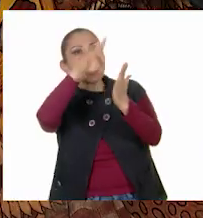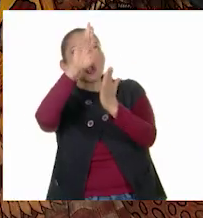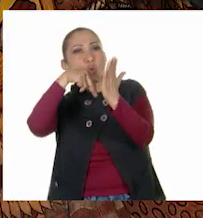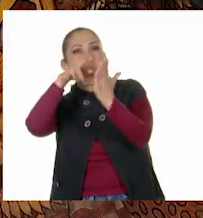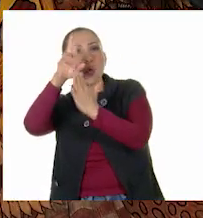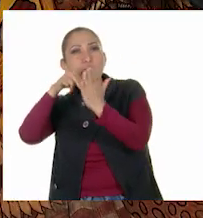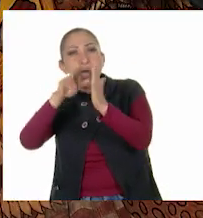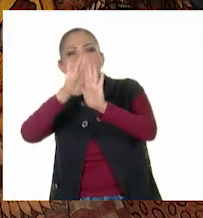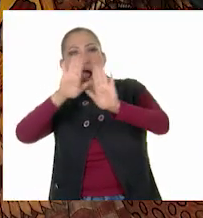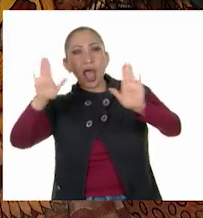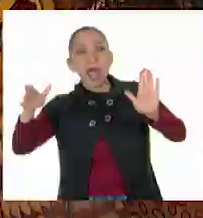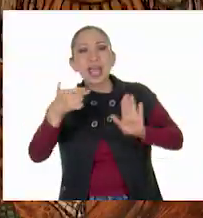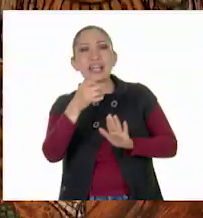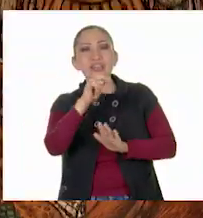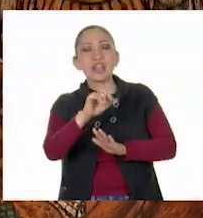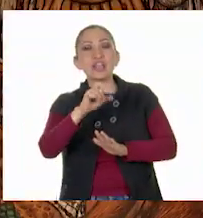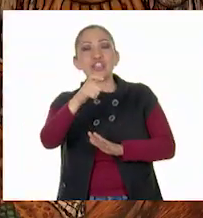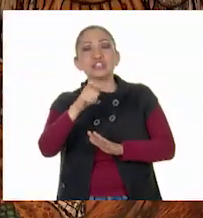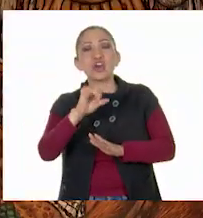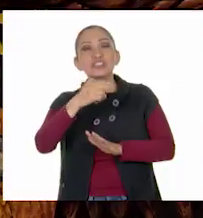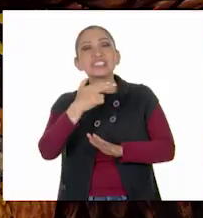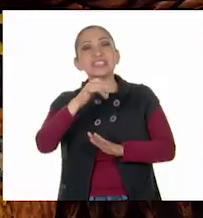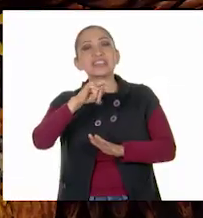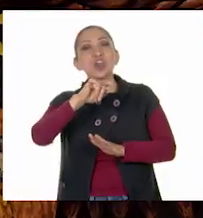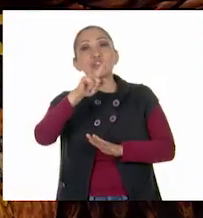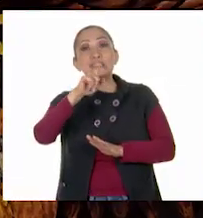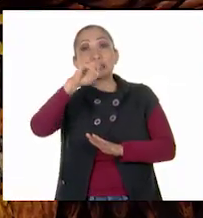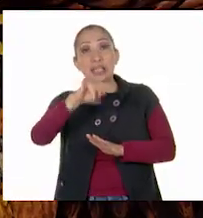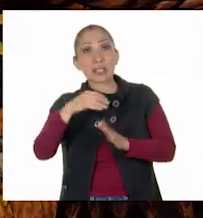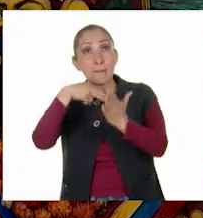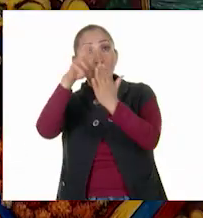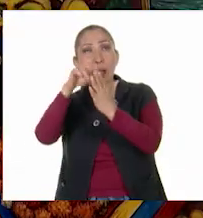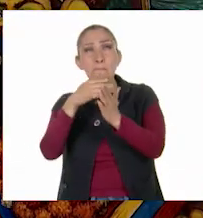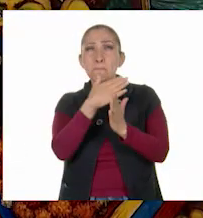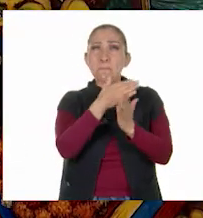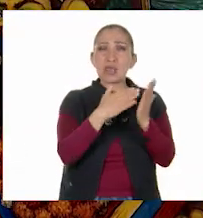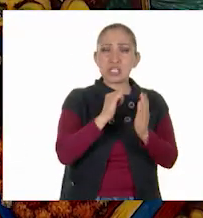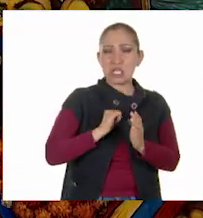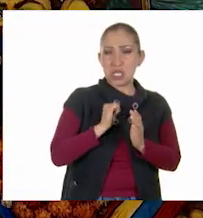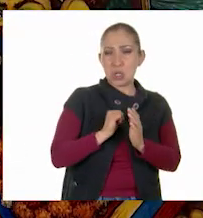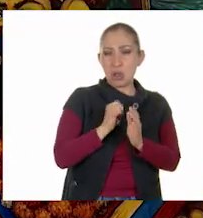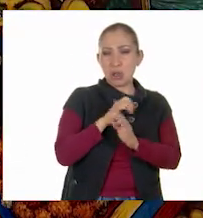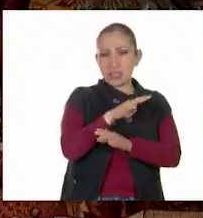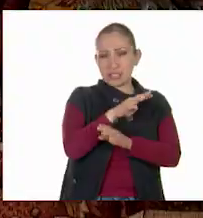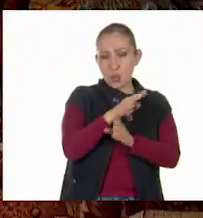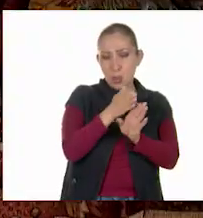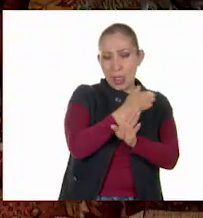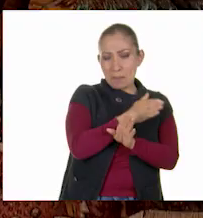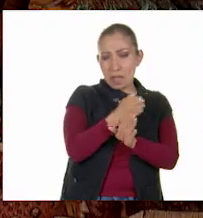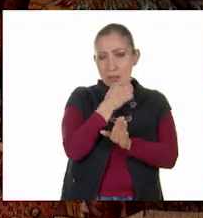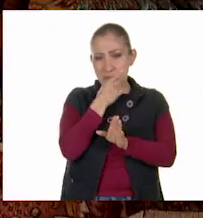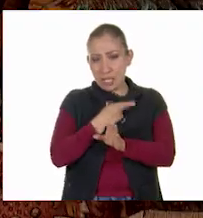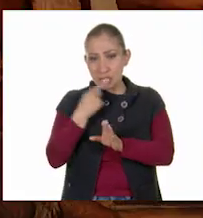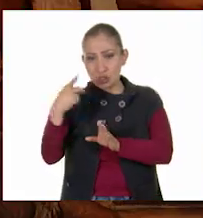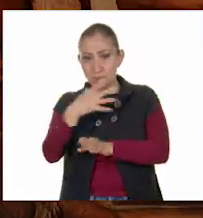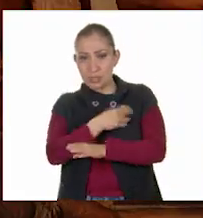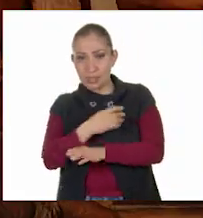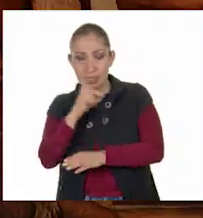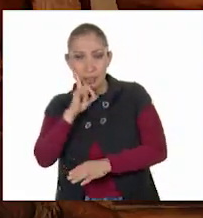de Desiderio Hernández Xochitiotzin, que comenzaron a plasmarse a mediados del siglo pasado, según nos comparte su